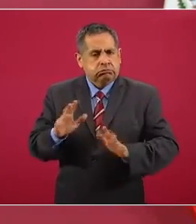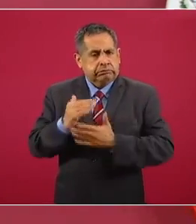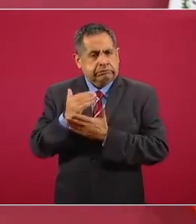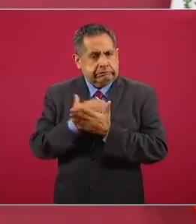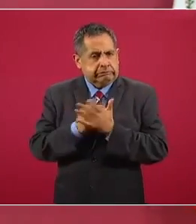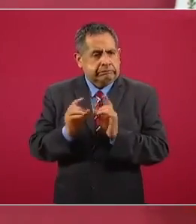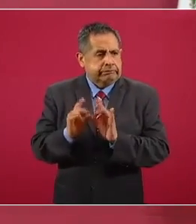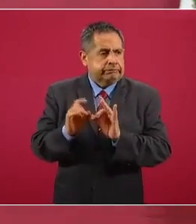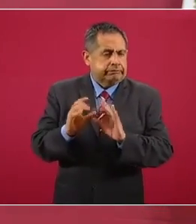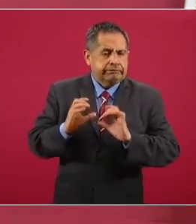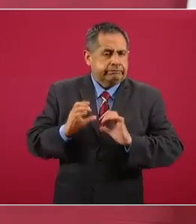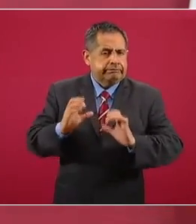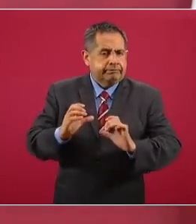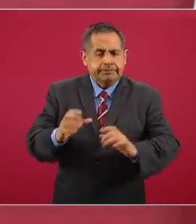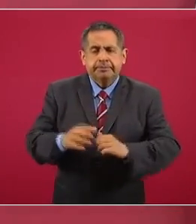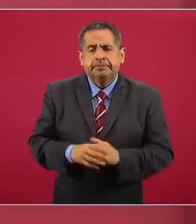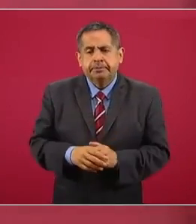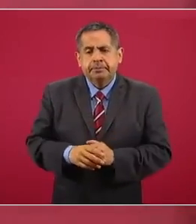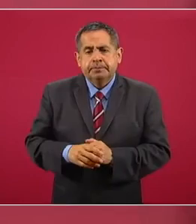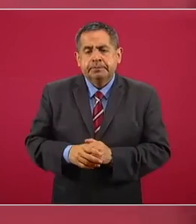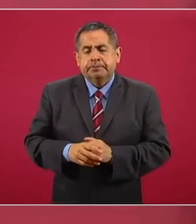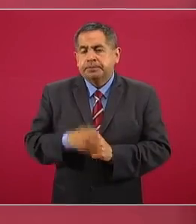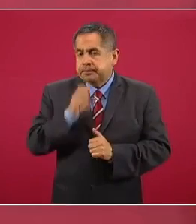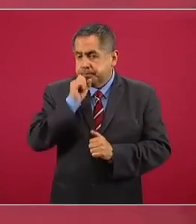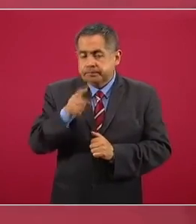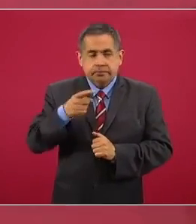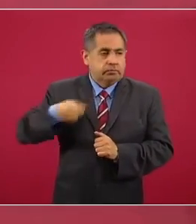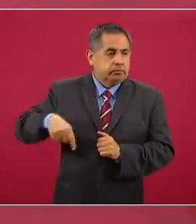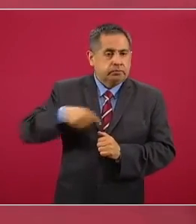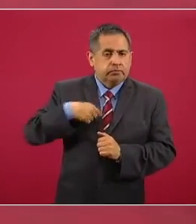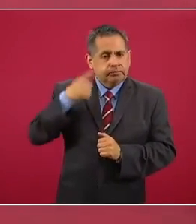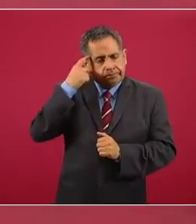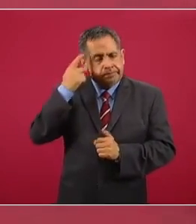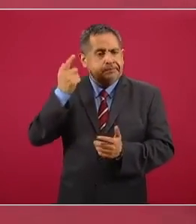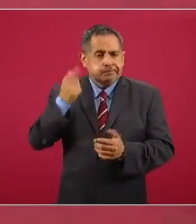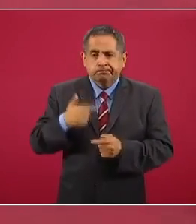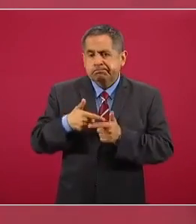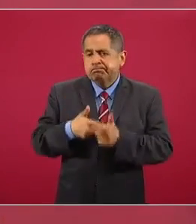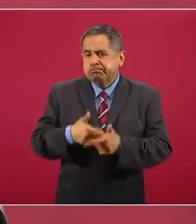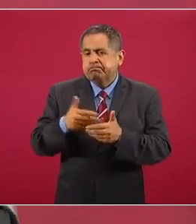la presa. Vamos a seguir